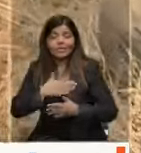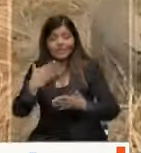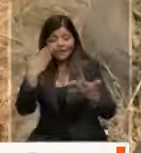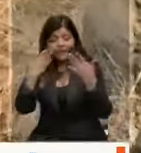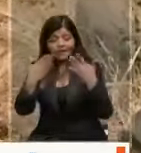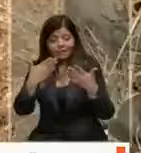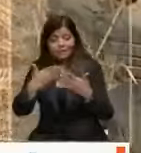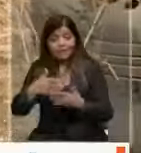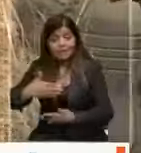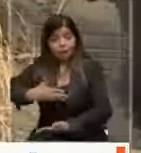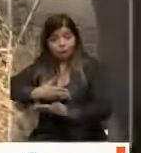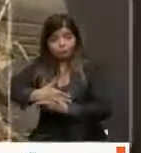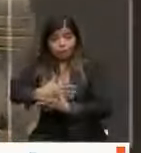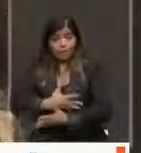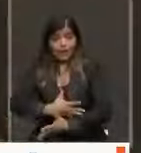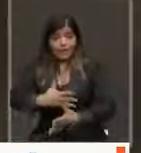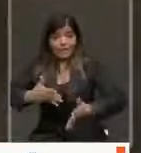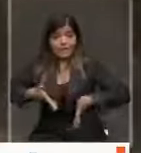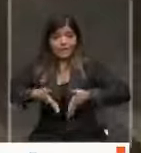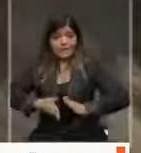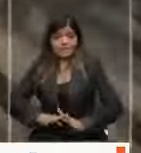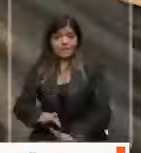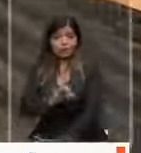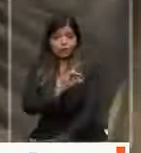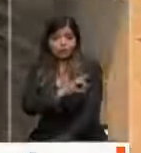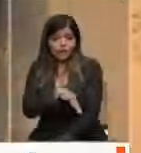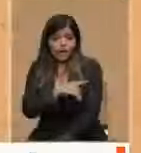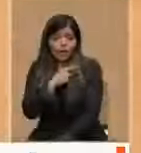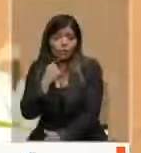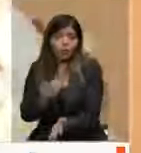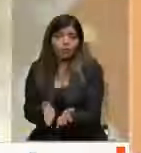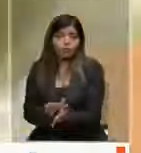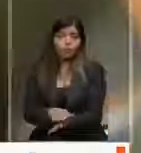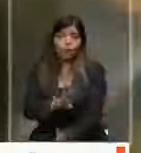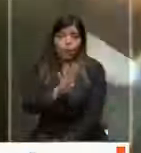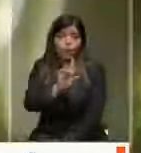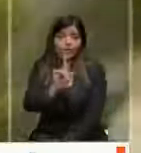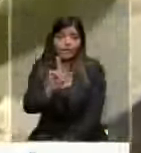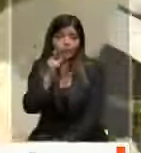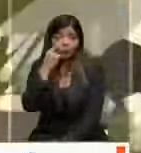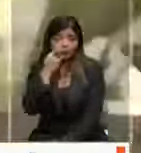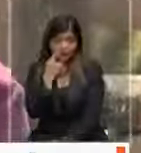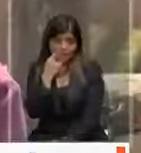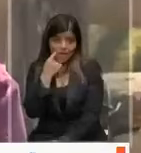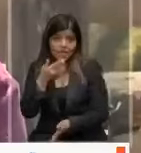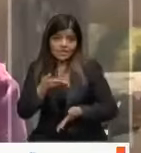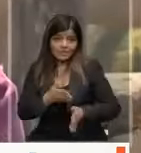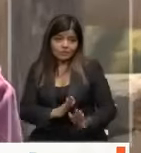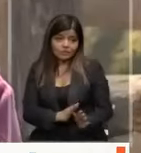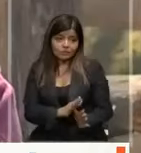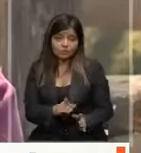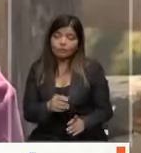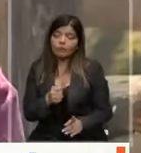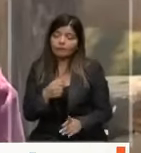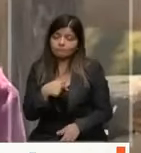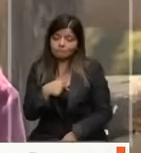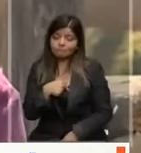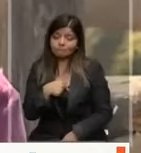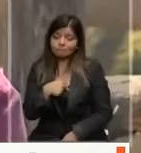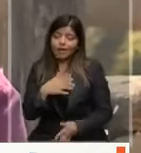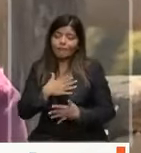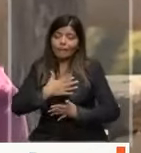bebé más grande nacido en Chile, que falleció a los 41 días. Harto luchó mi